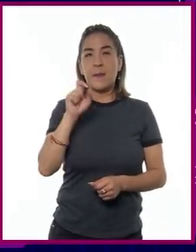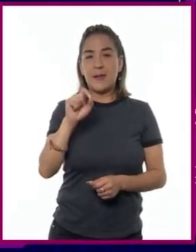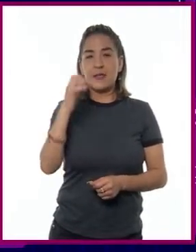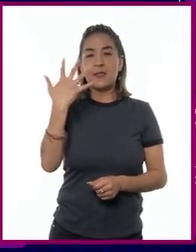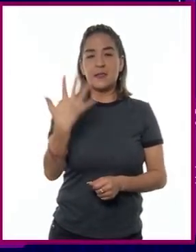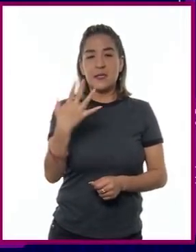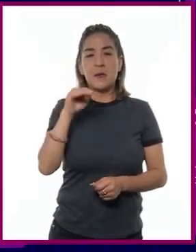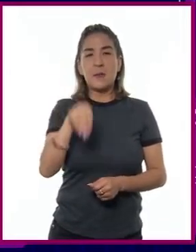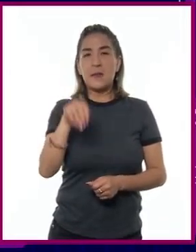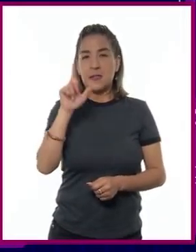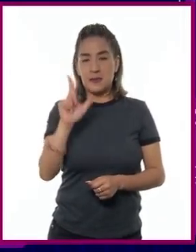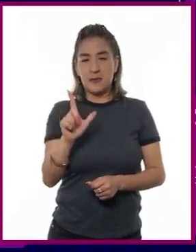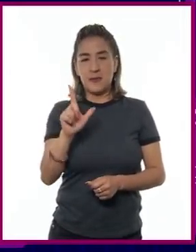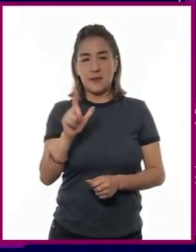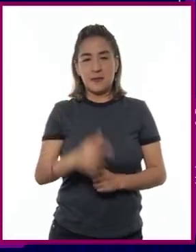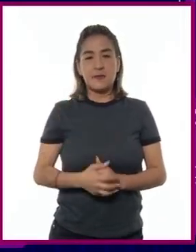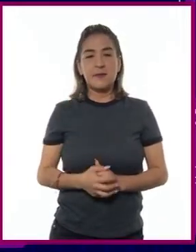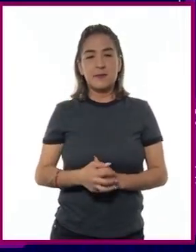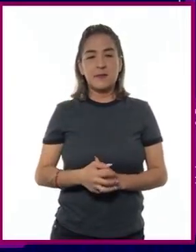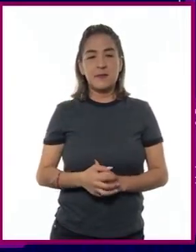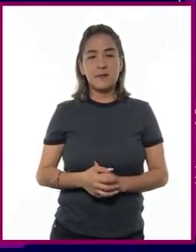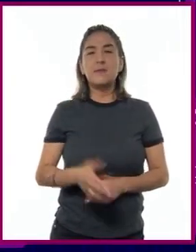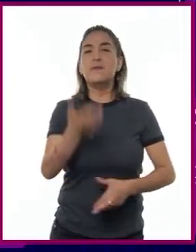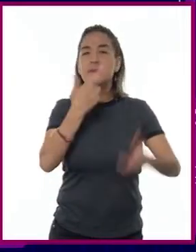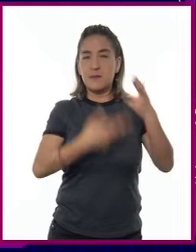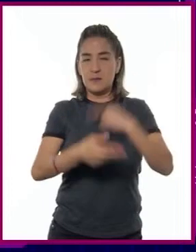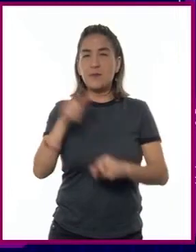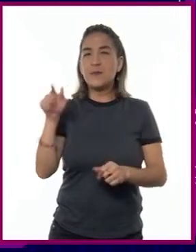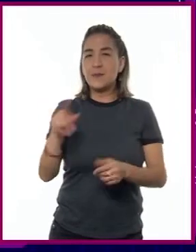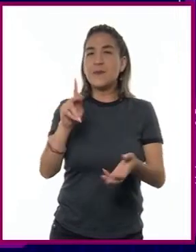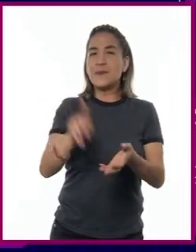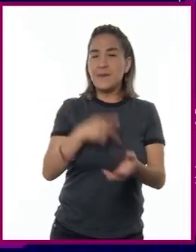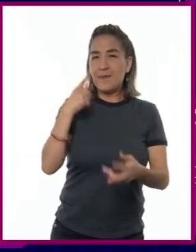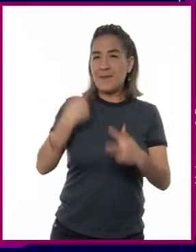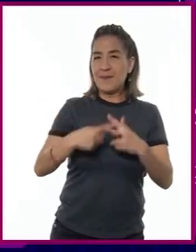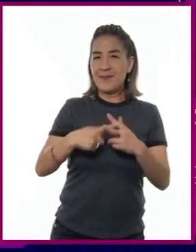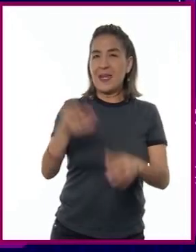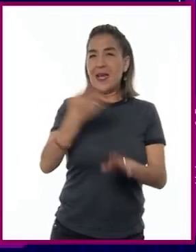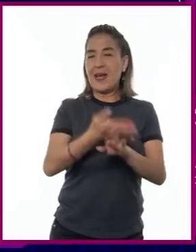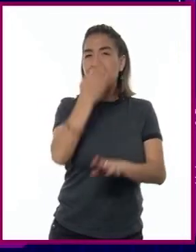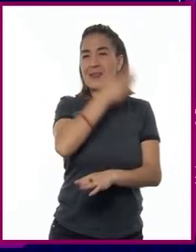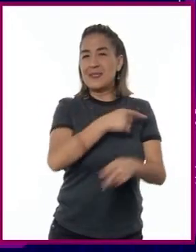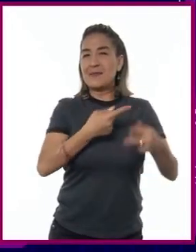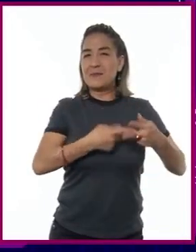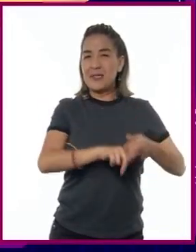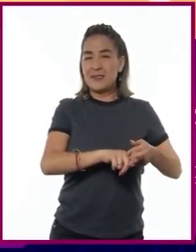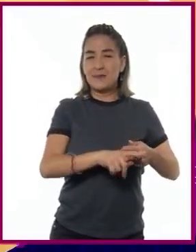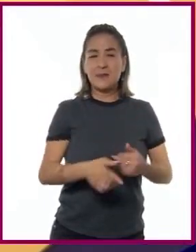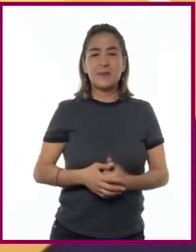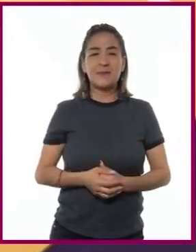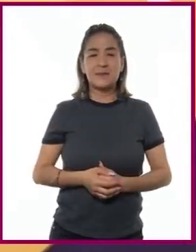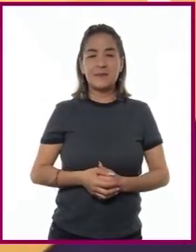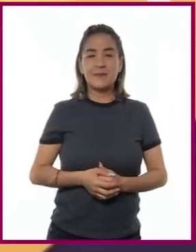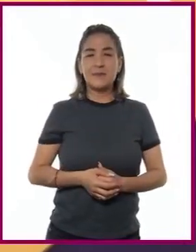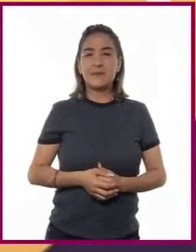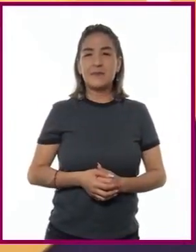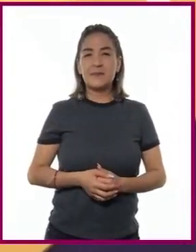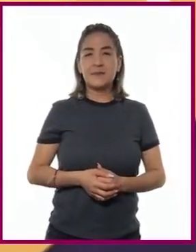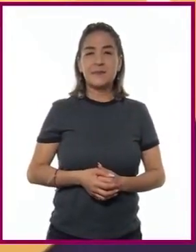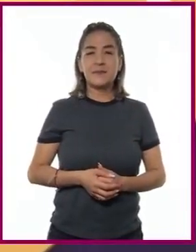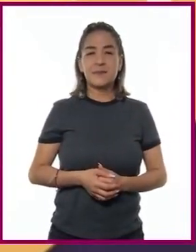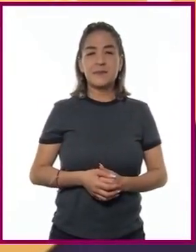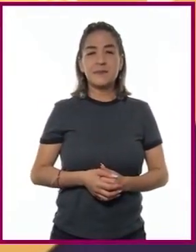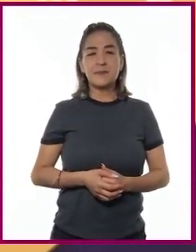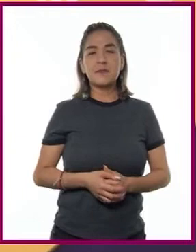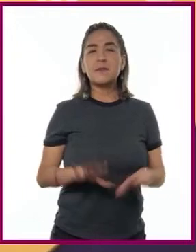196.25 mililitros. Regresen a la estimación que realizaron inicialmente. ¿Qué tanto